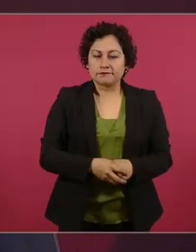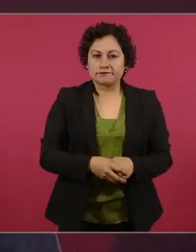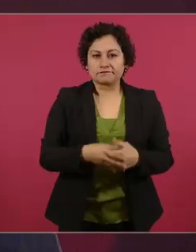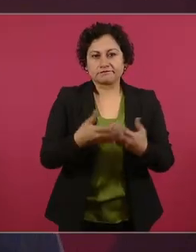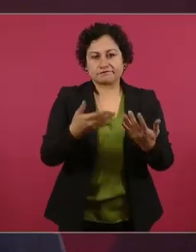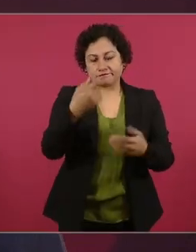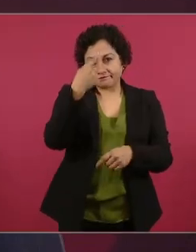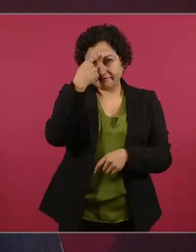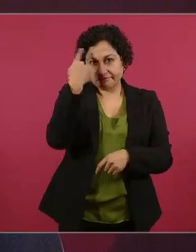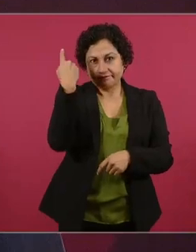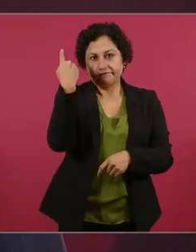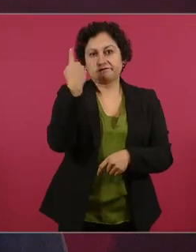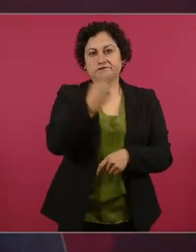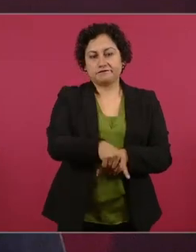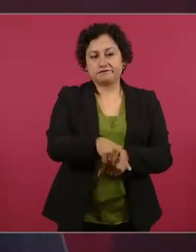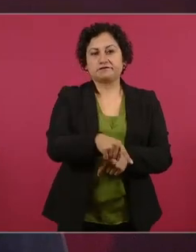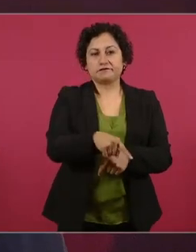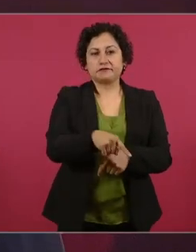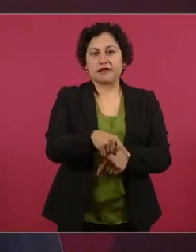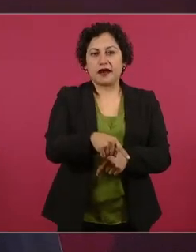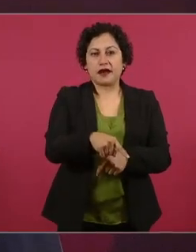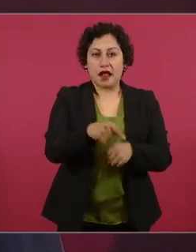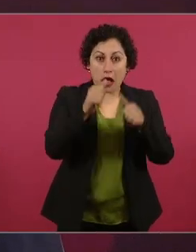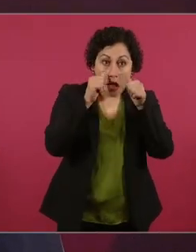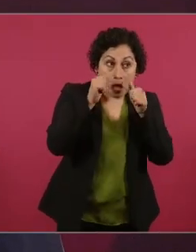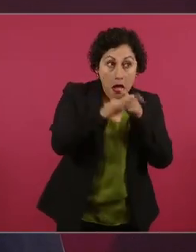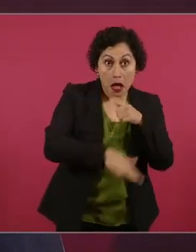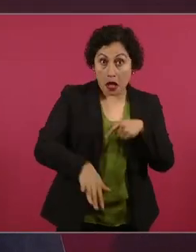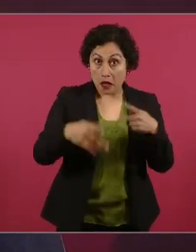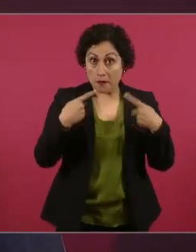No les importa el pueblo.